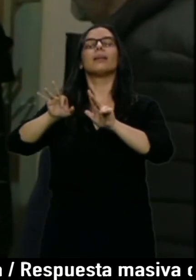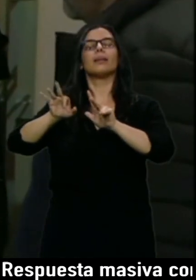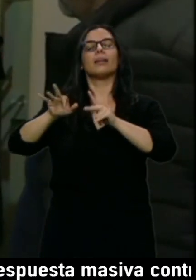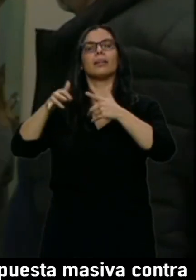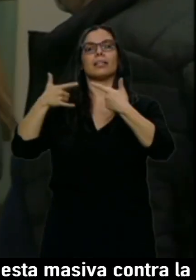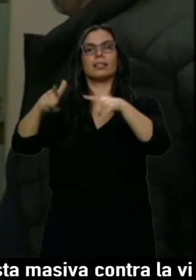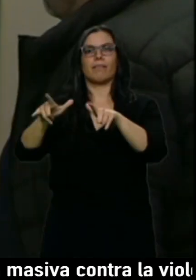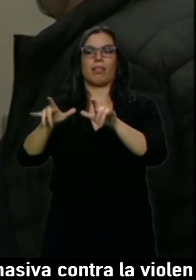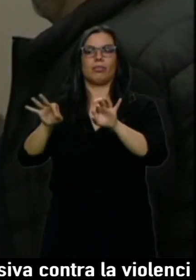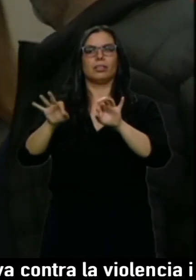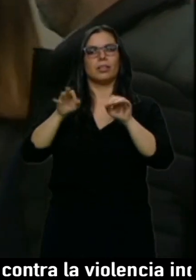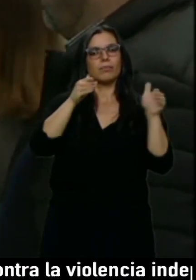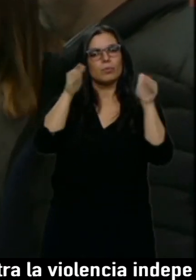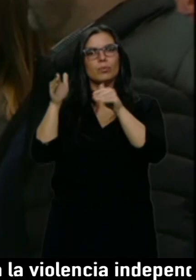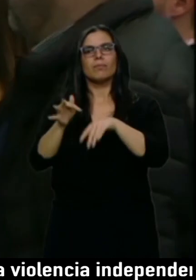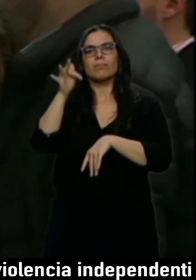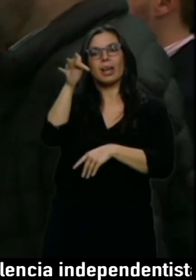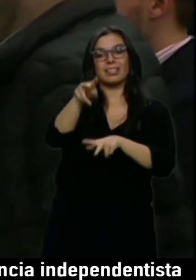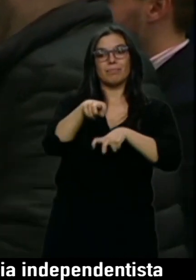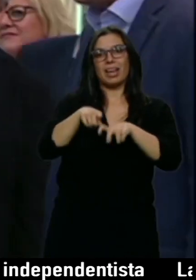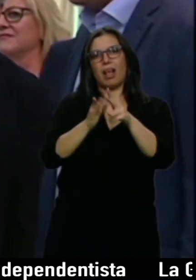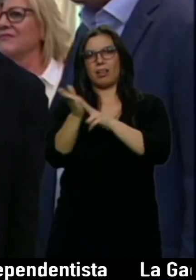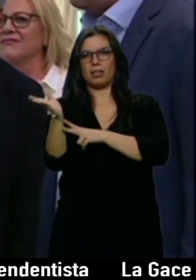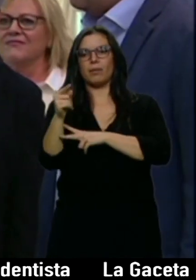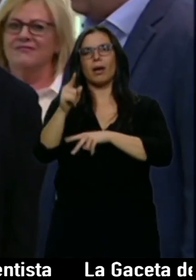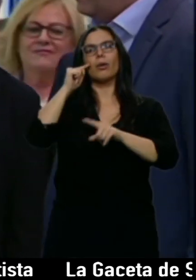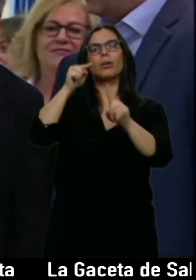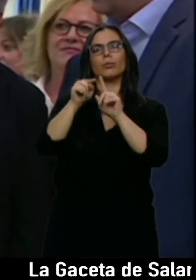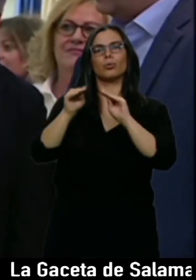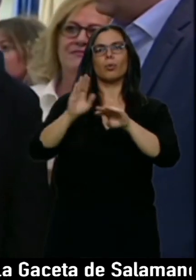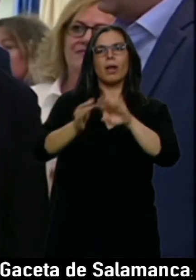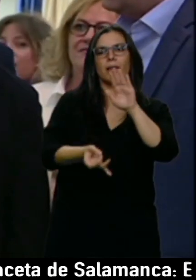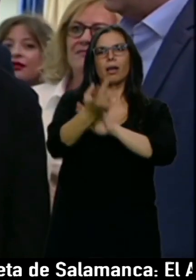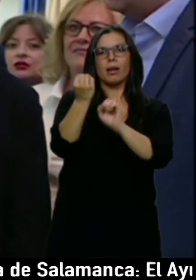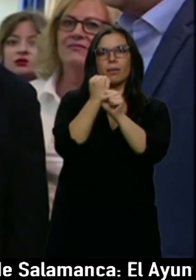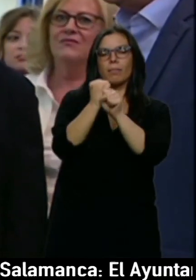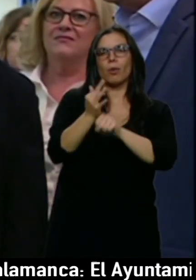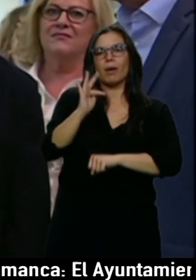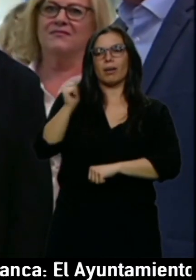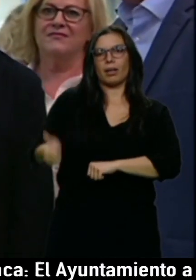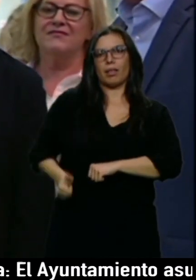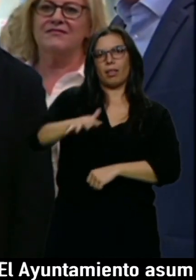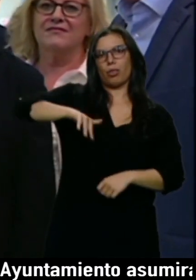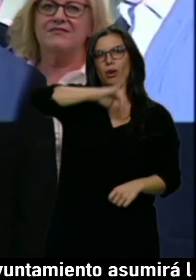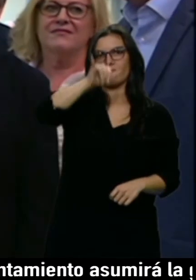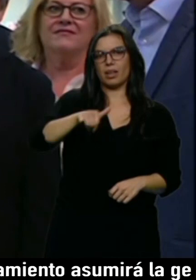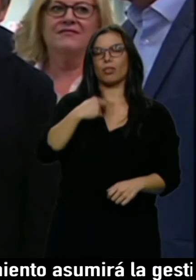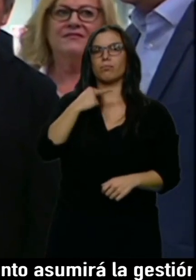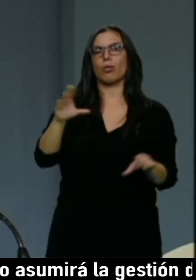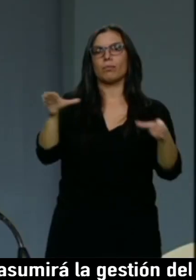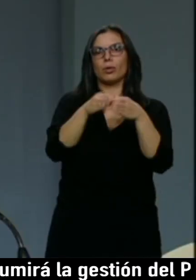minas. Esas son las propuestas para generar empleo y riqueza en El Bierzo del presidente de la Junta de Castilla y León, Alfonso Fernández